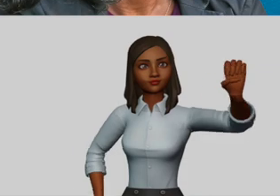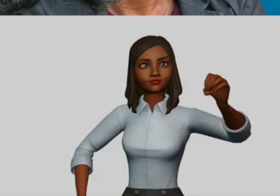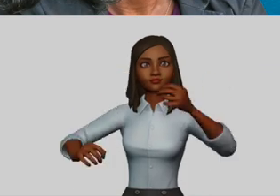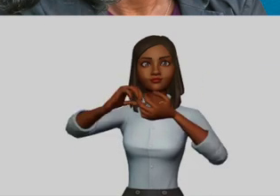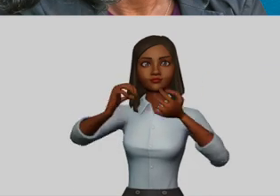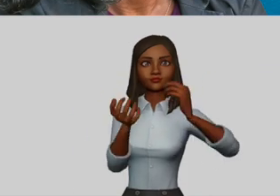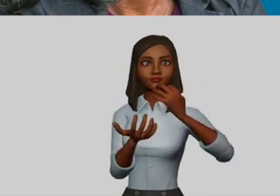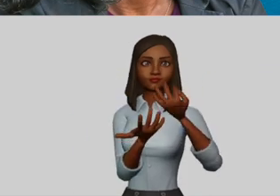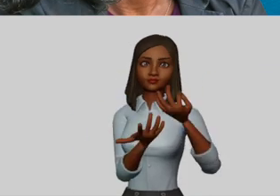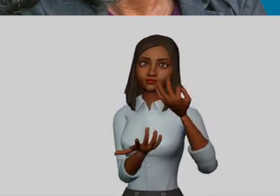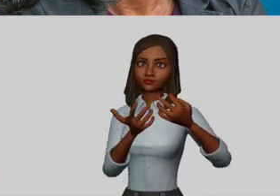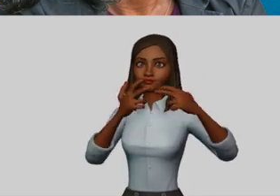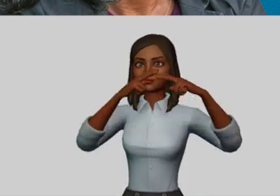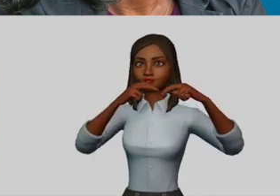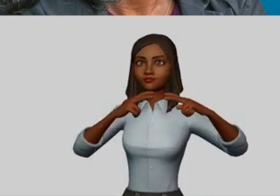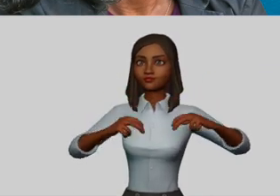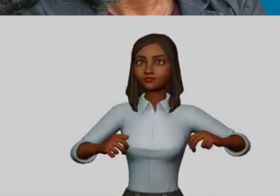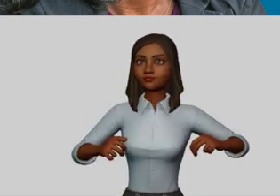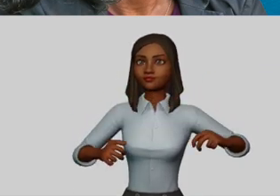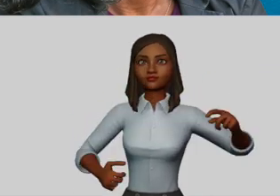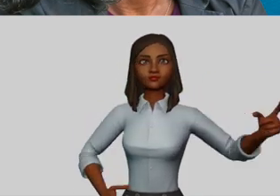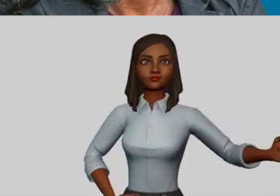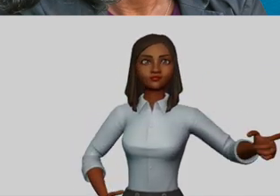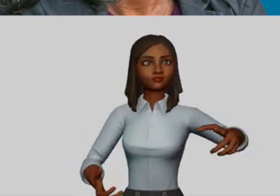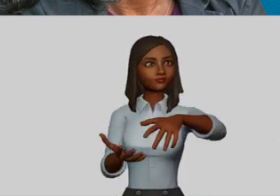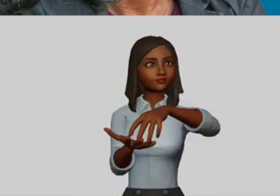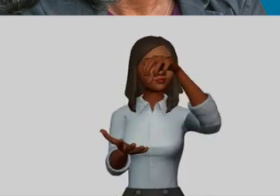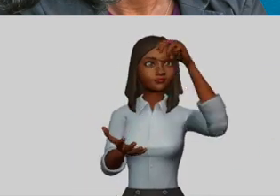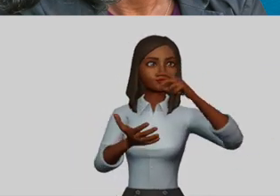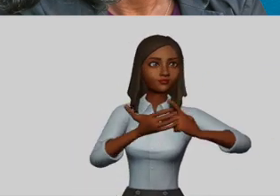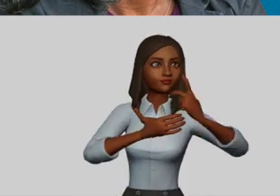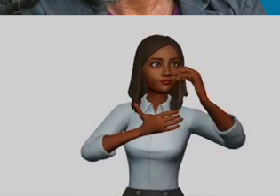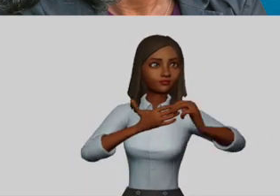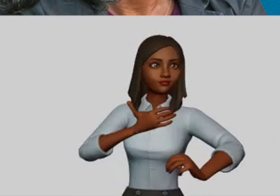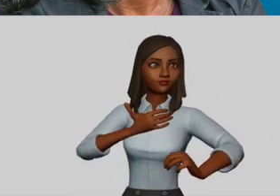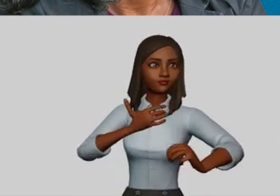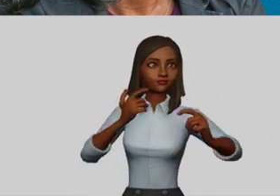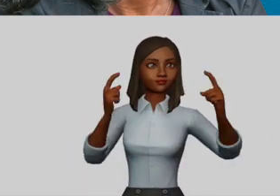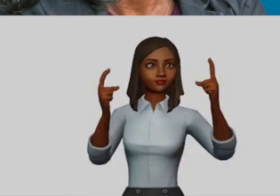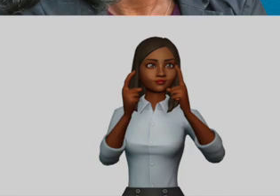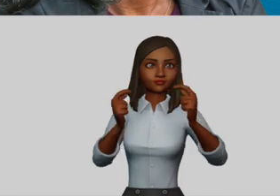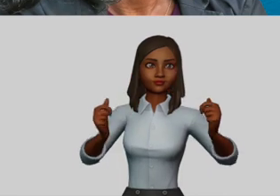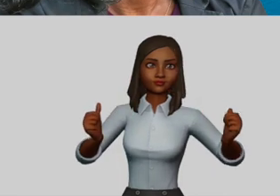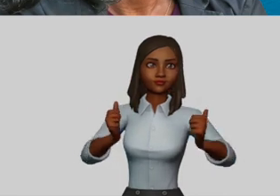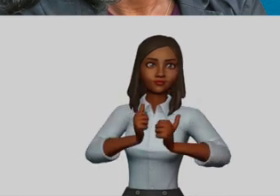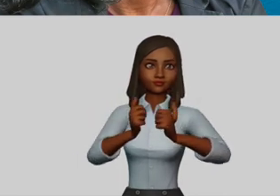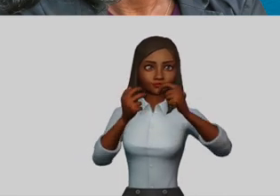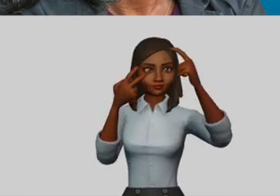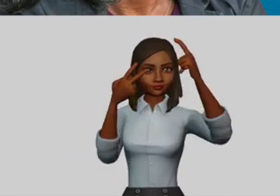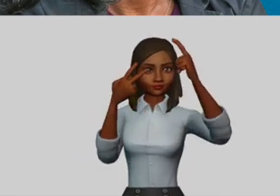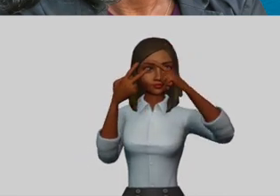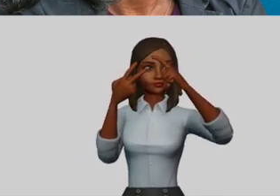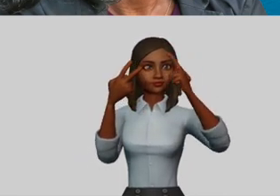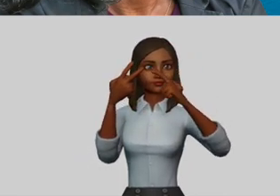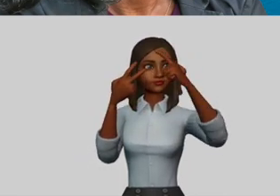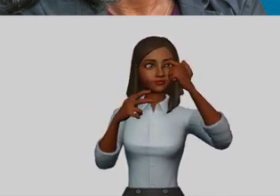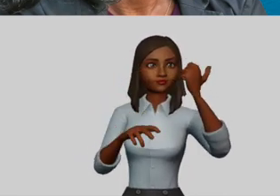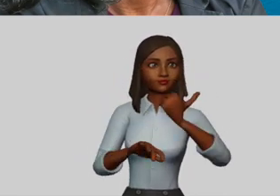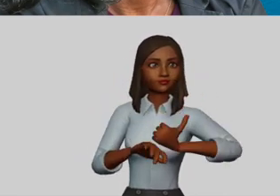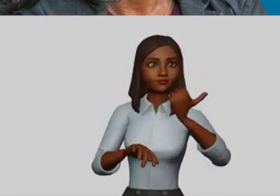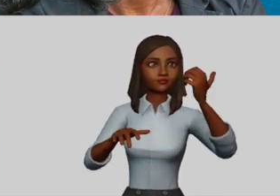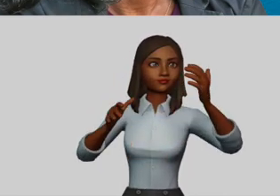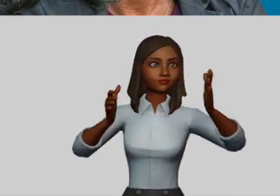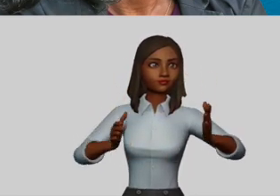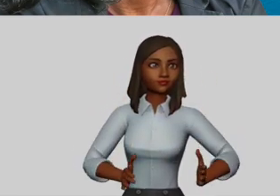tiempo. Recuerden que por favor le pueden dar like o follow a la plataforma en que nos escuchan. Venimos con un proyecto grande